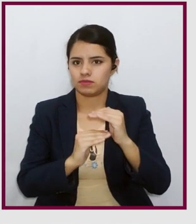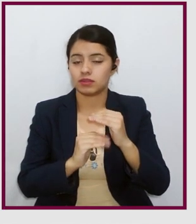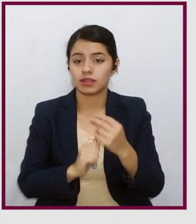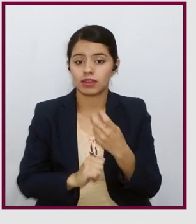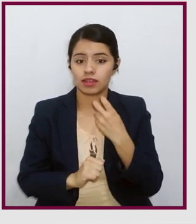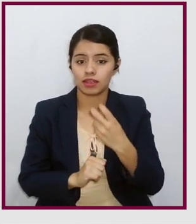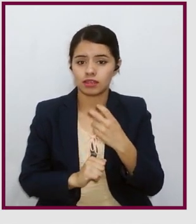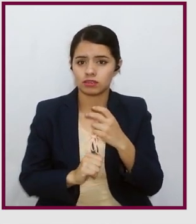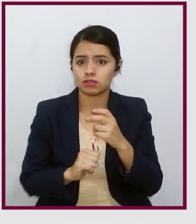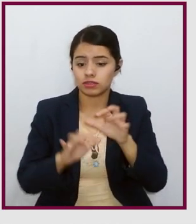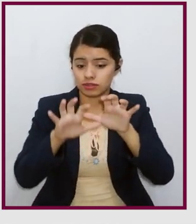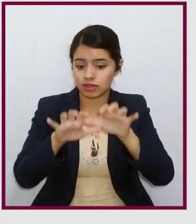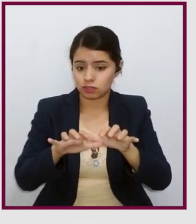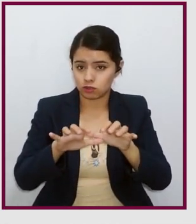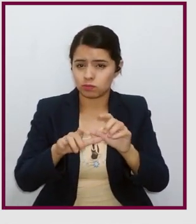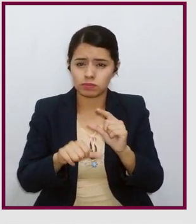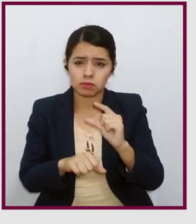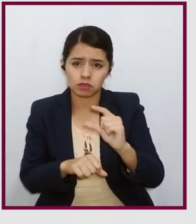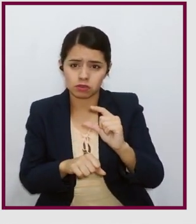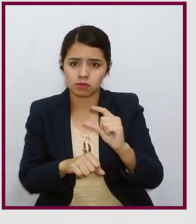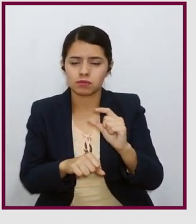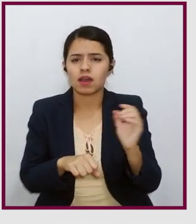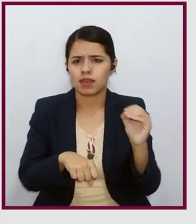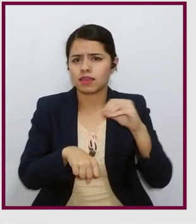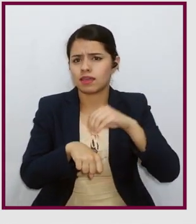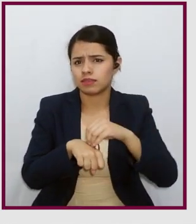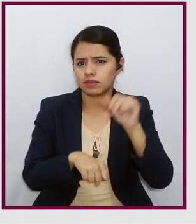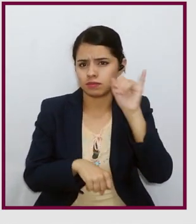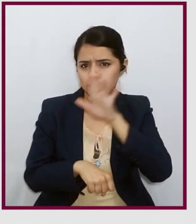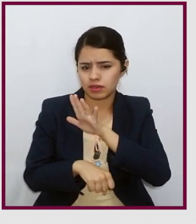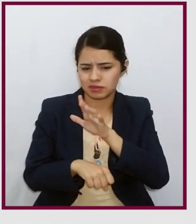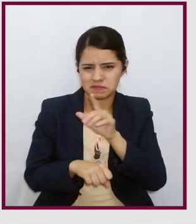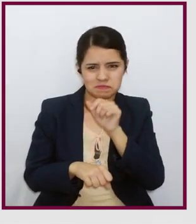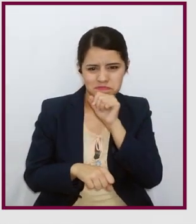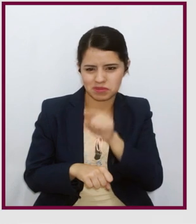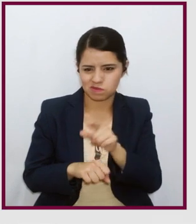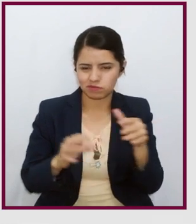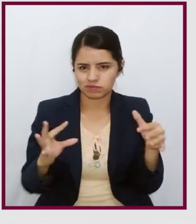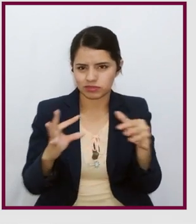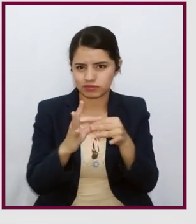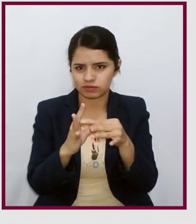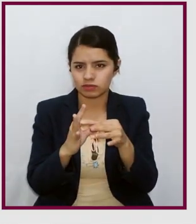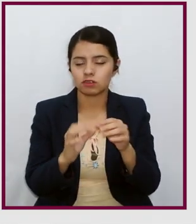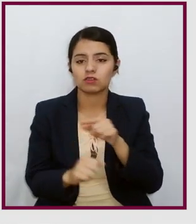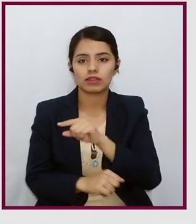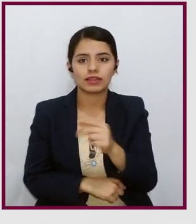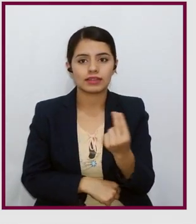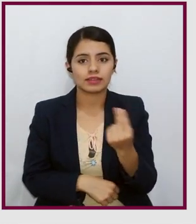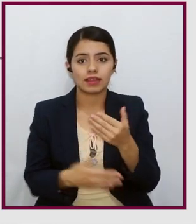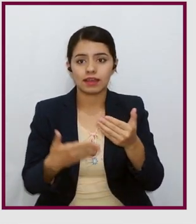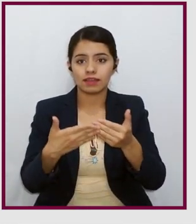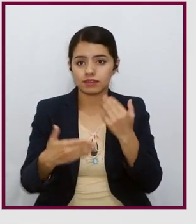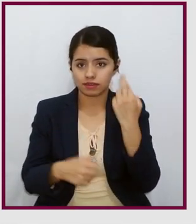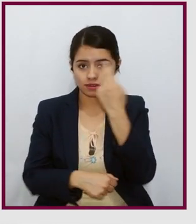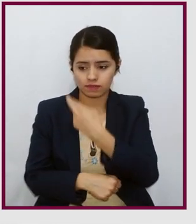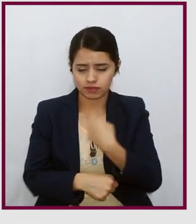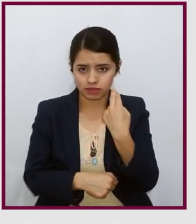un trabajo para su colegio, por ejemplo, donde quieren hacer una infografía, pues son personas jóvenes